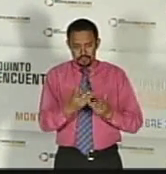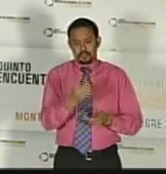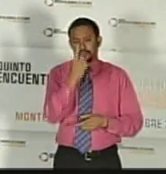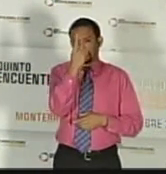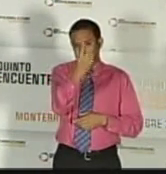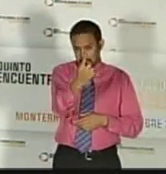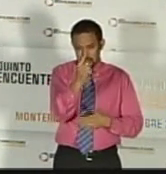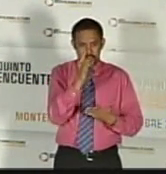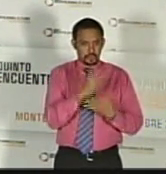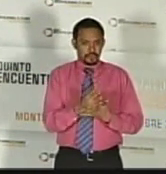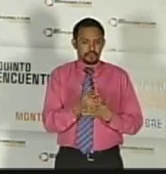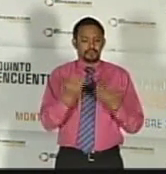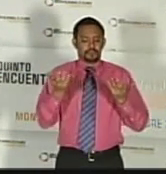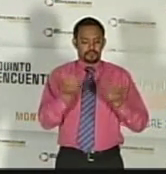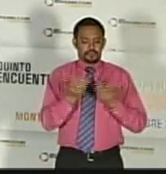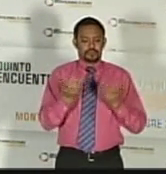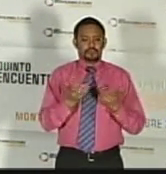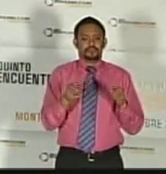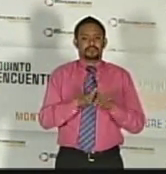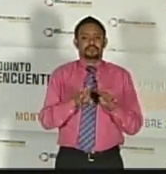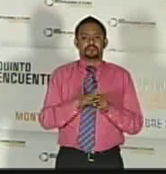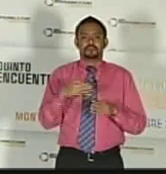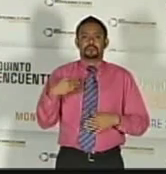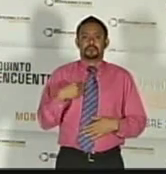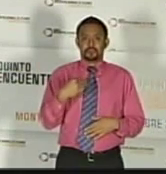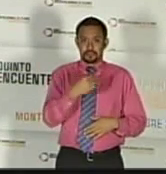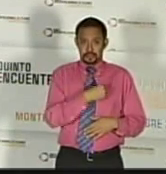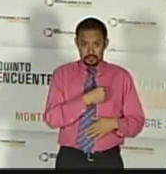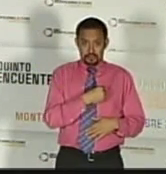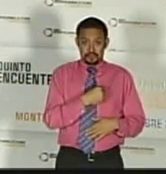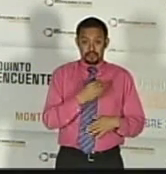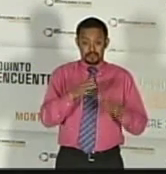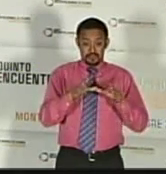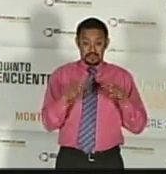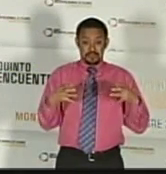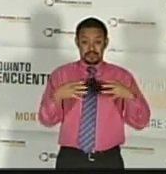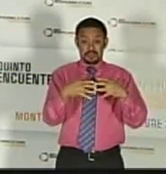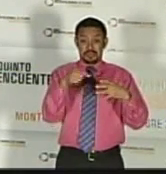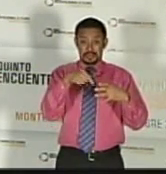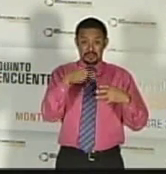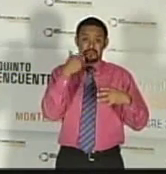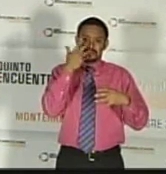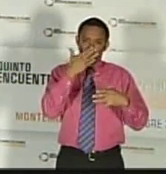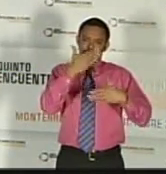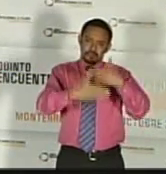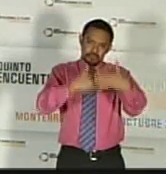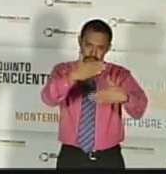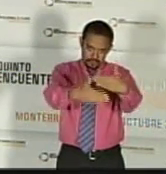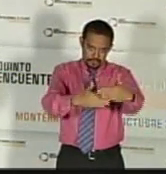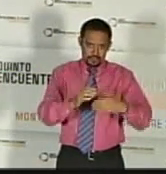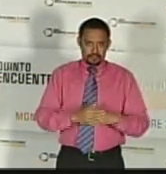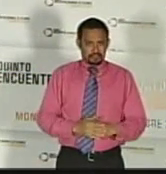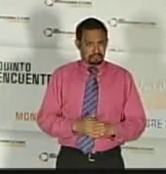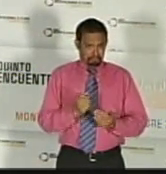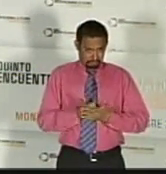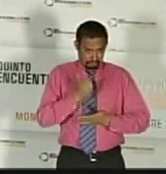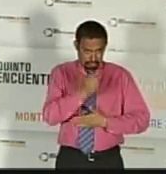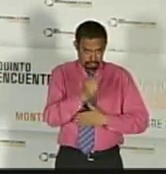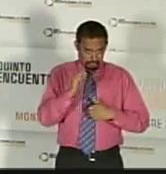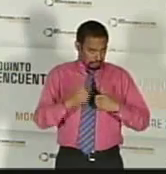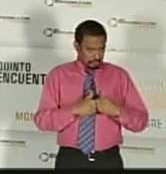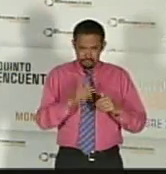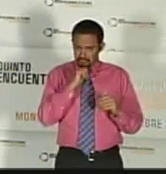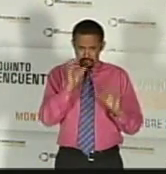simplemente convertirse en miembros de una comunidad evolucionaria. Sin costo alguno, se